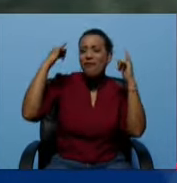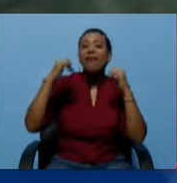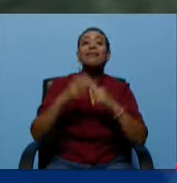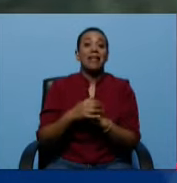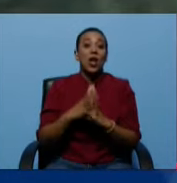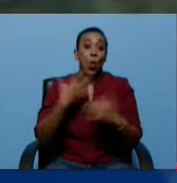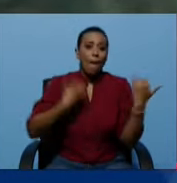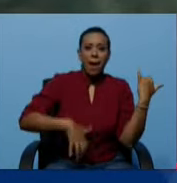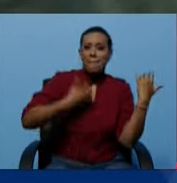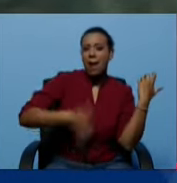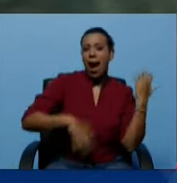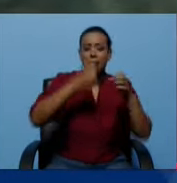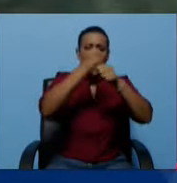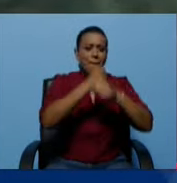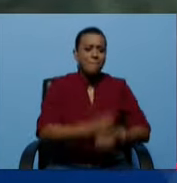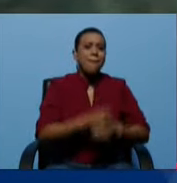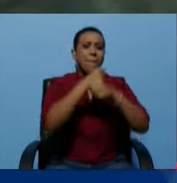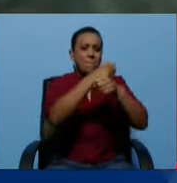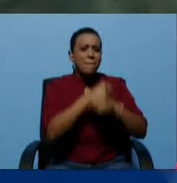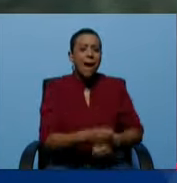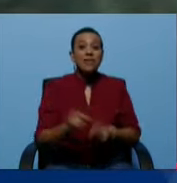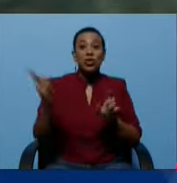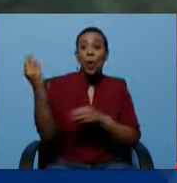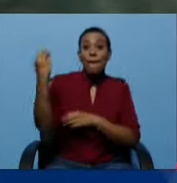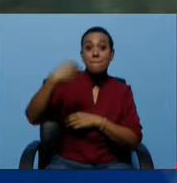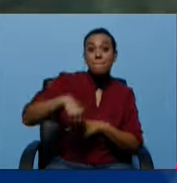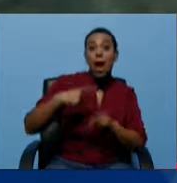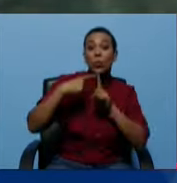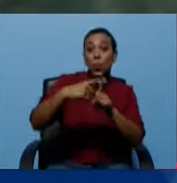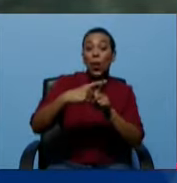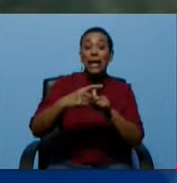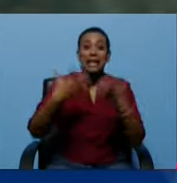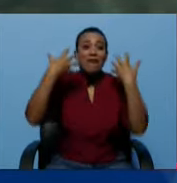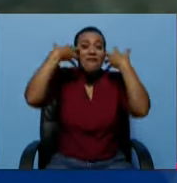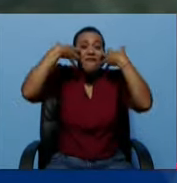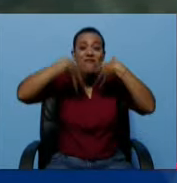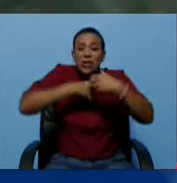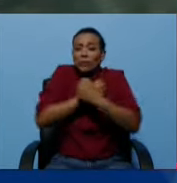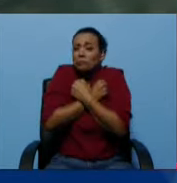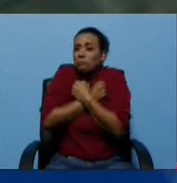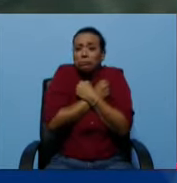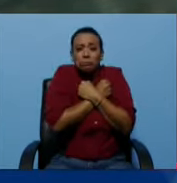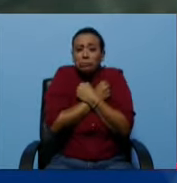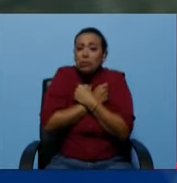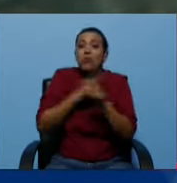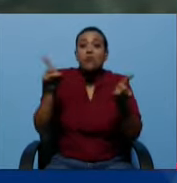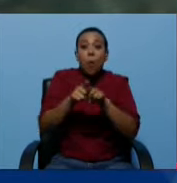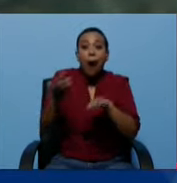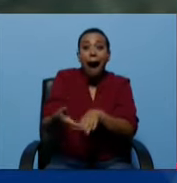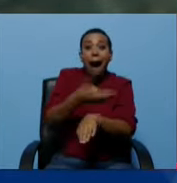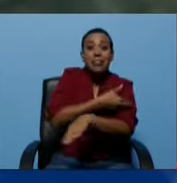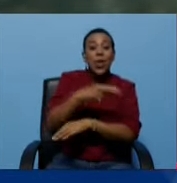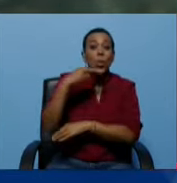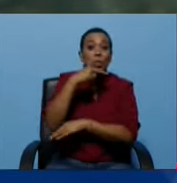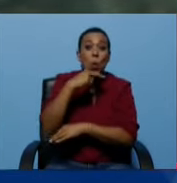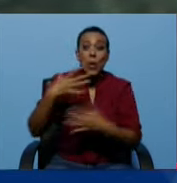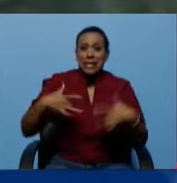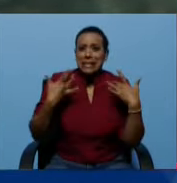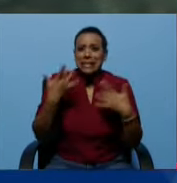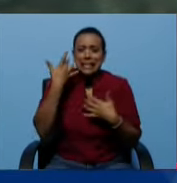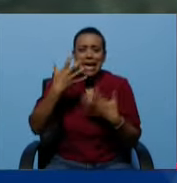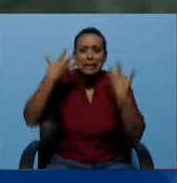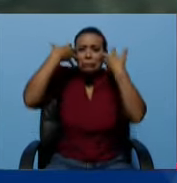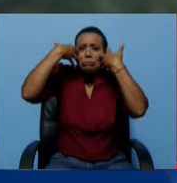la parranda y la gaita, sino que además llegó el frío también, de diciembre. ¿Ah? ¿Qué te parece,